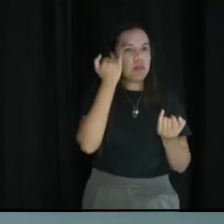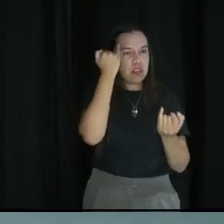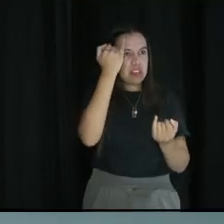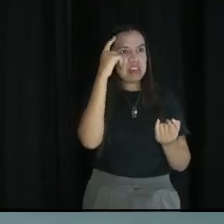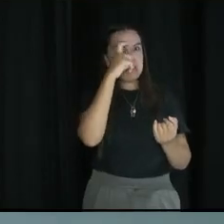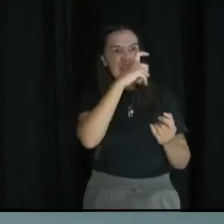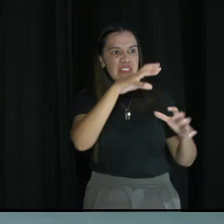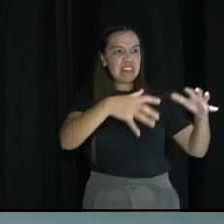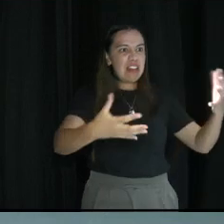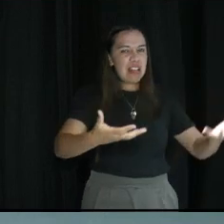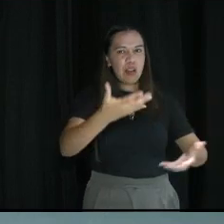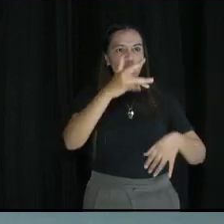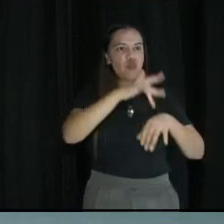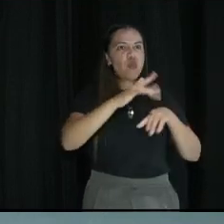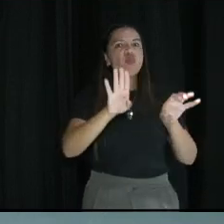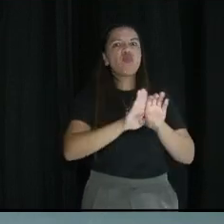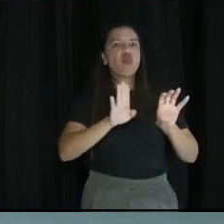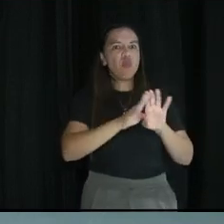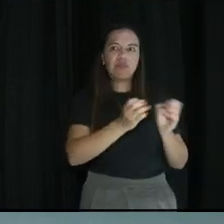como manipular este ejemplar.